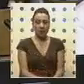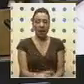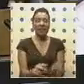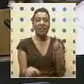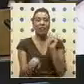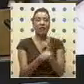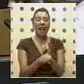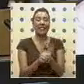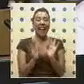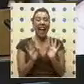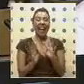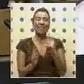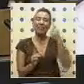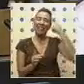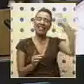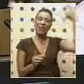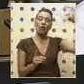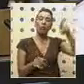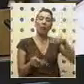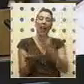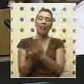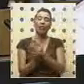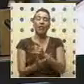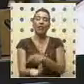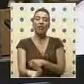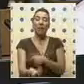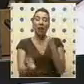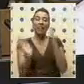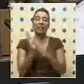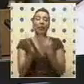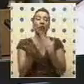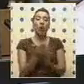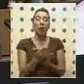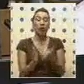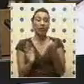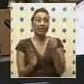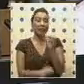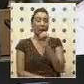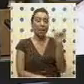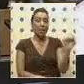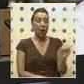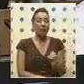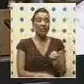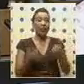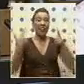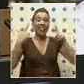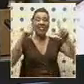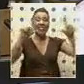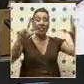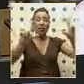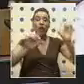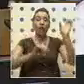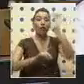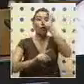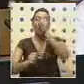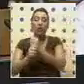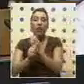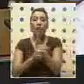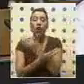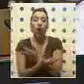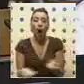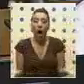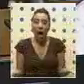Construye una falsa esperanza para los estudiantes y sus familias, lo que se ha constatado cuando un 60% de los egresados no logra encontrar empleo en aquello que